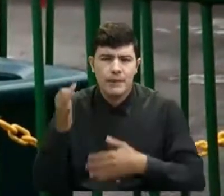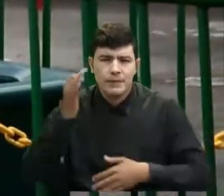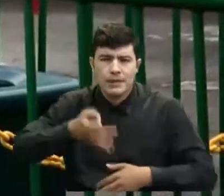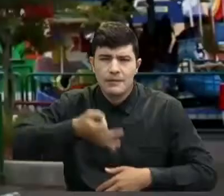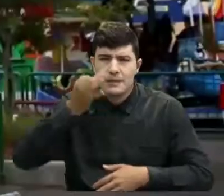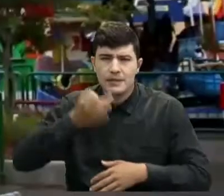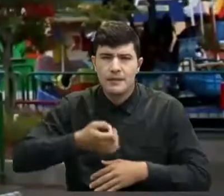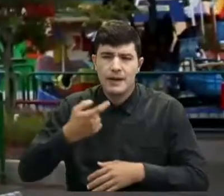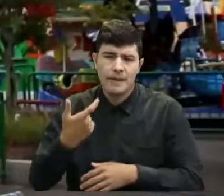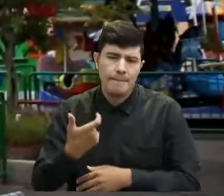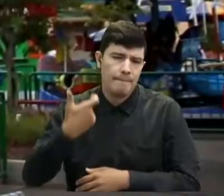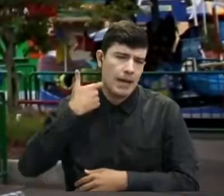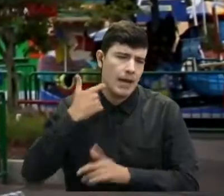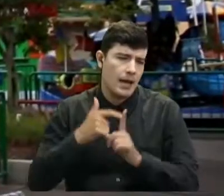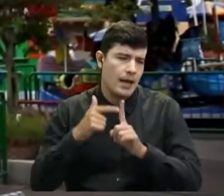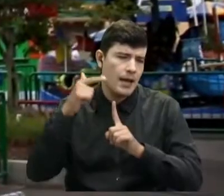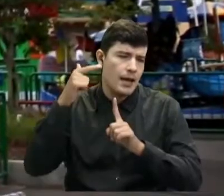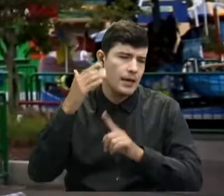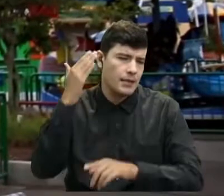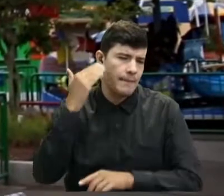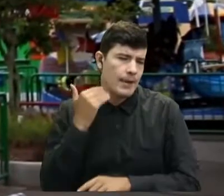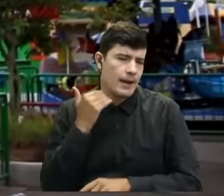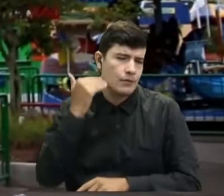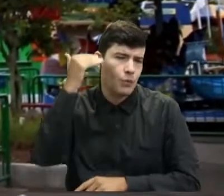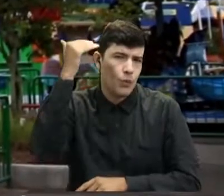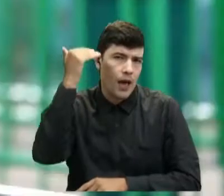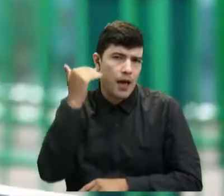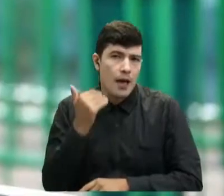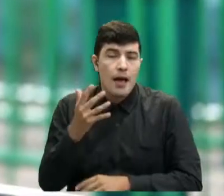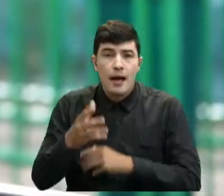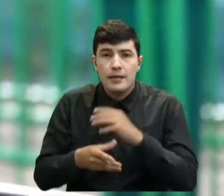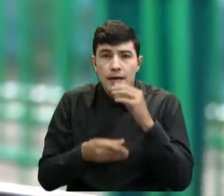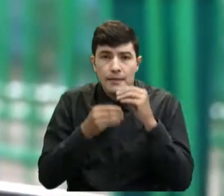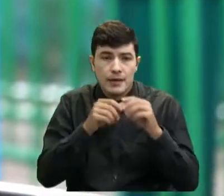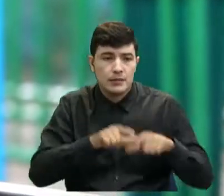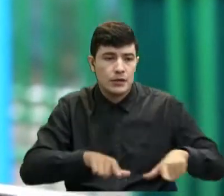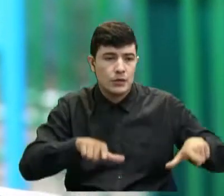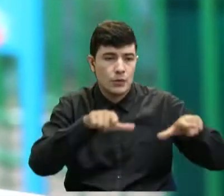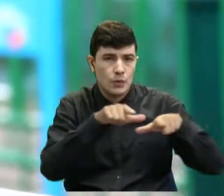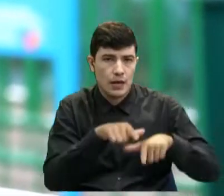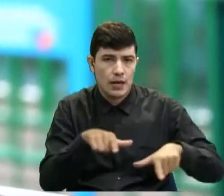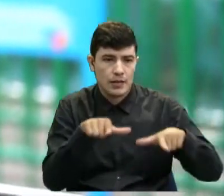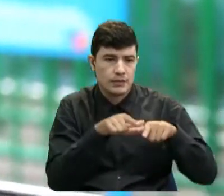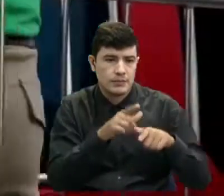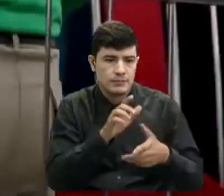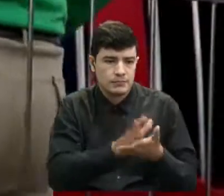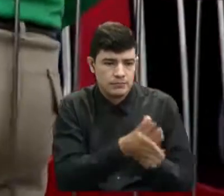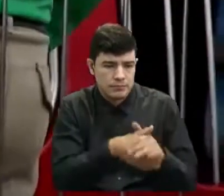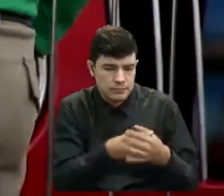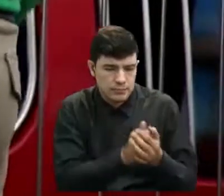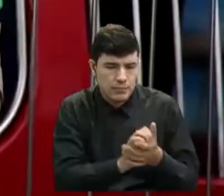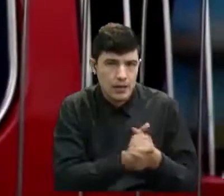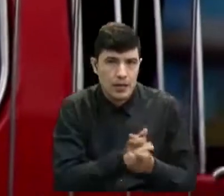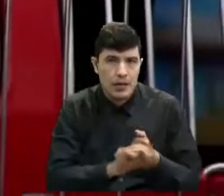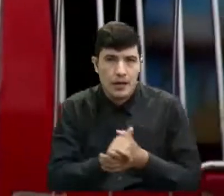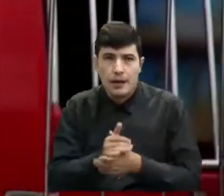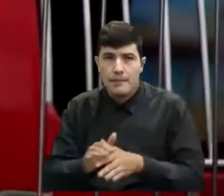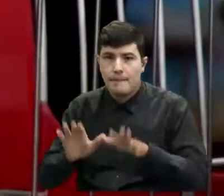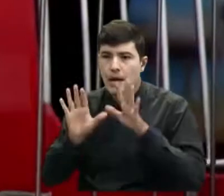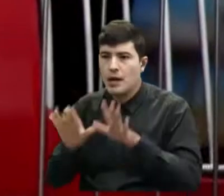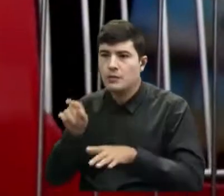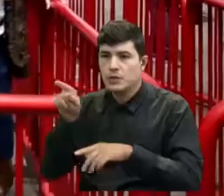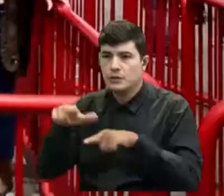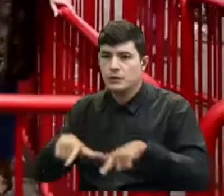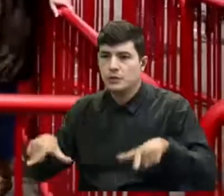previa, toma de temperatura a través de una cámara térmica, estaciones de desinfección, pausa de operación de las máquinas para su limpieza,